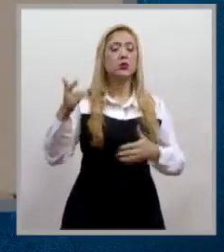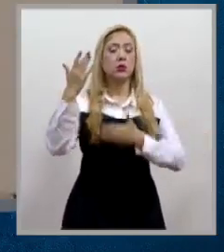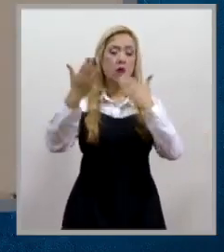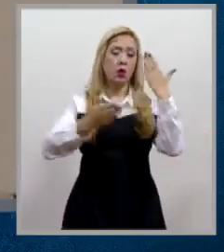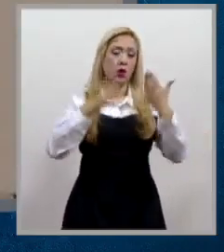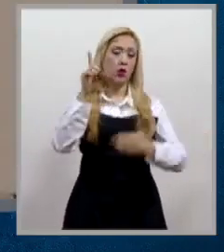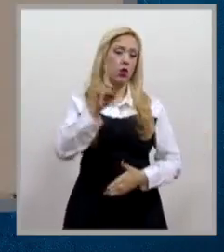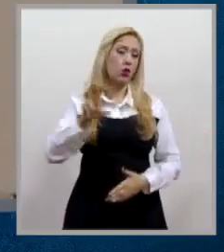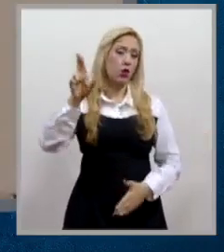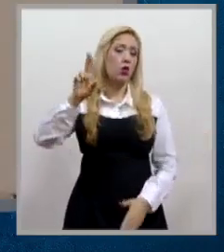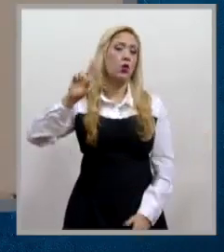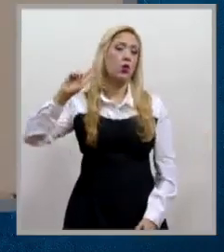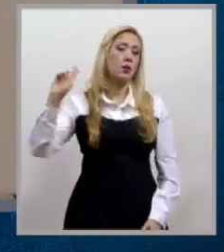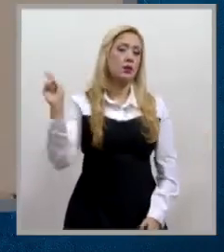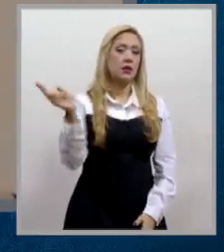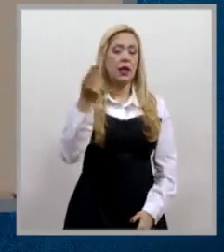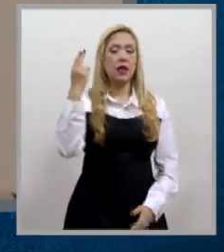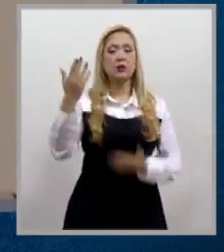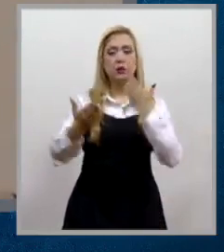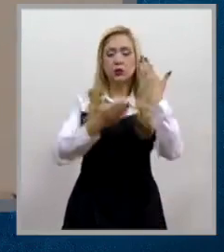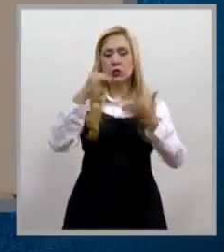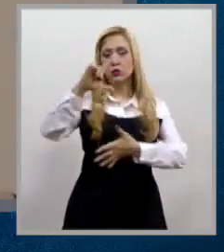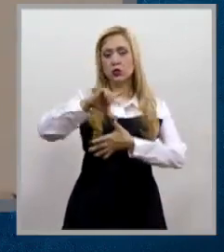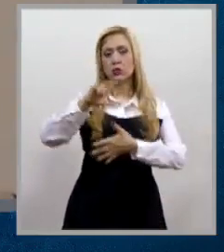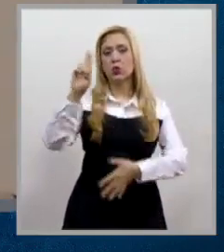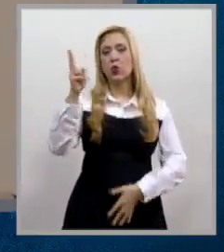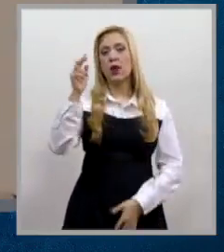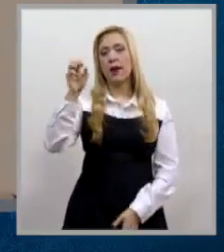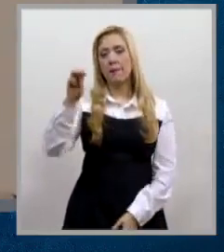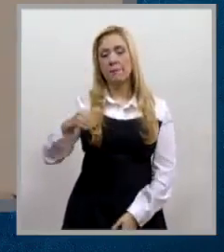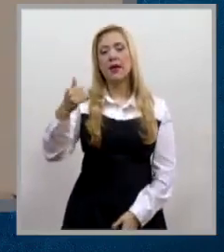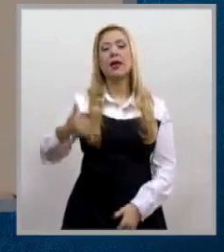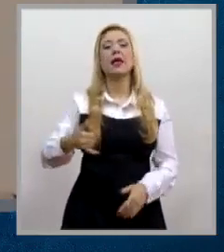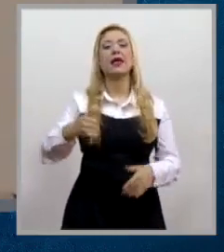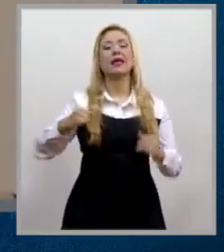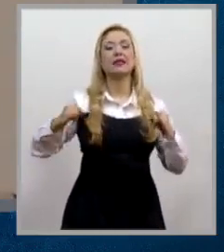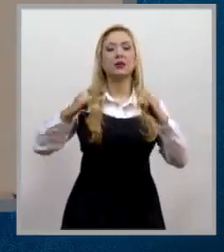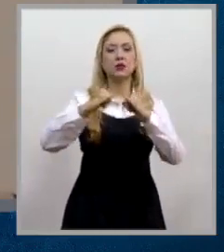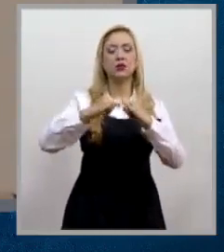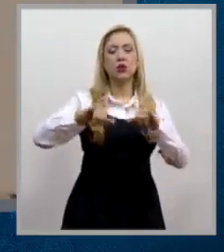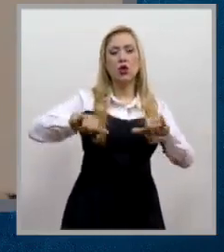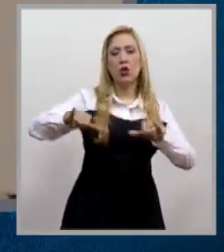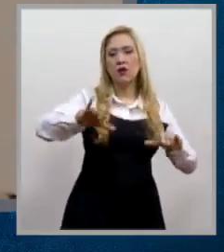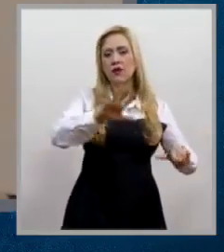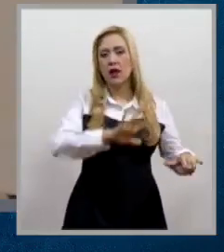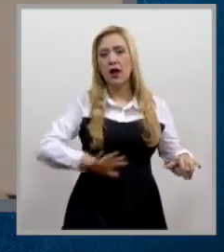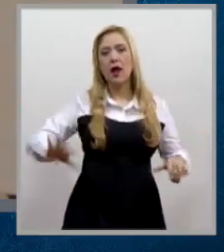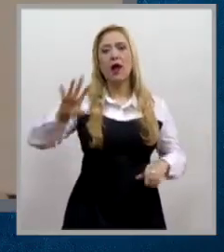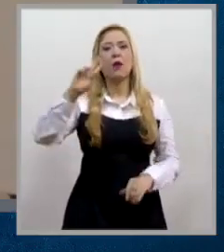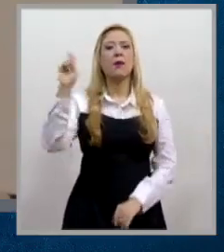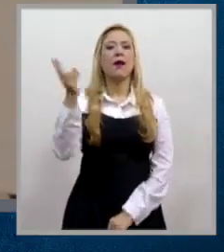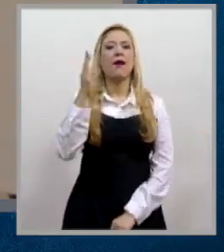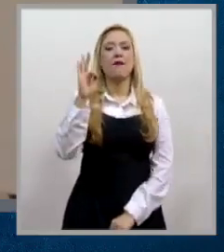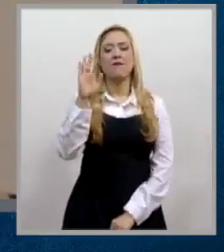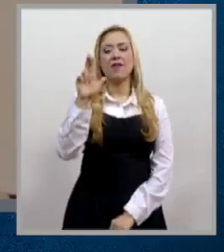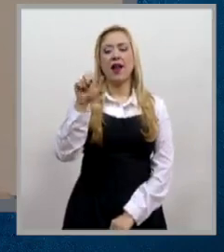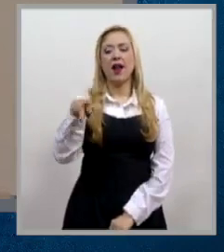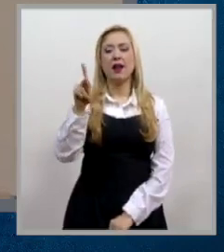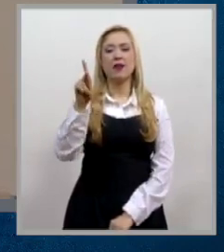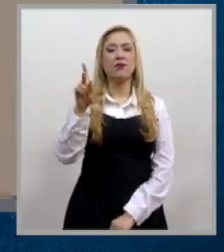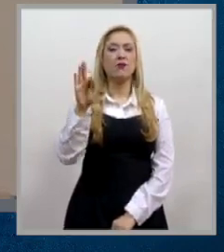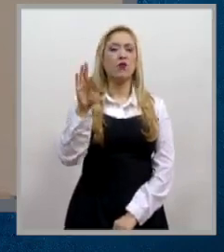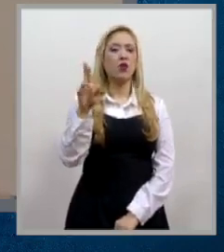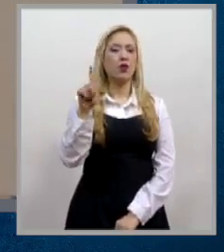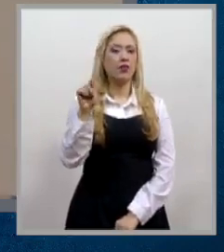en la Universidad de Estudios Latinoamericanos en la UNAM y en el Instituto de Geografía Humana en la Goethe Universitat de Frankfurt. Bienvenida,